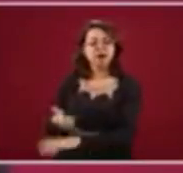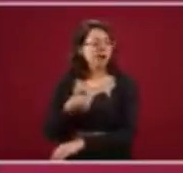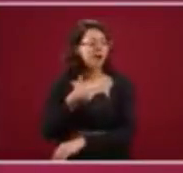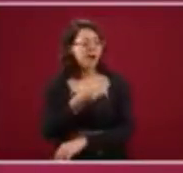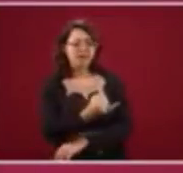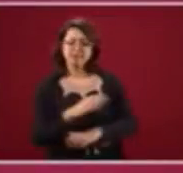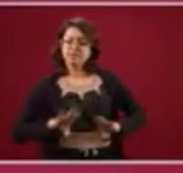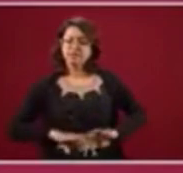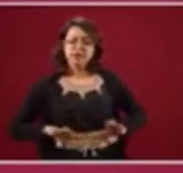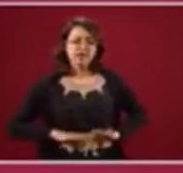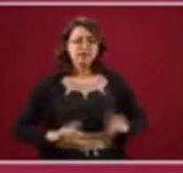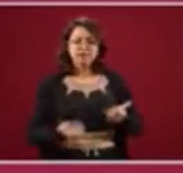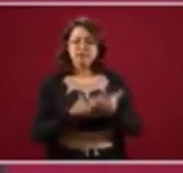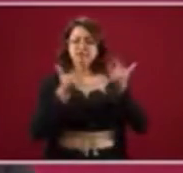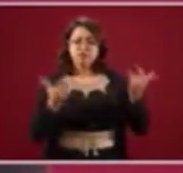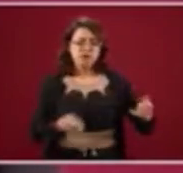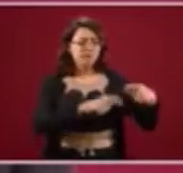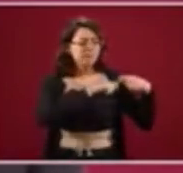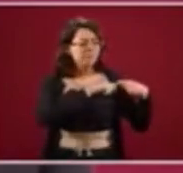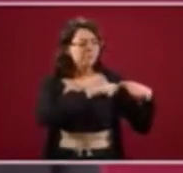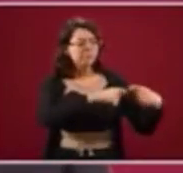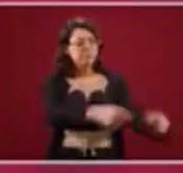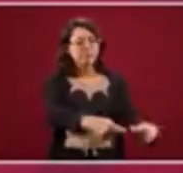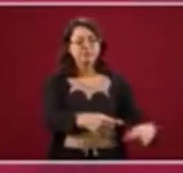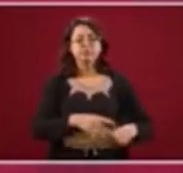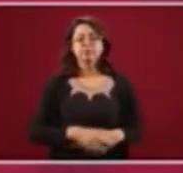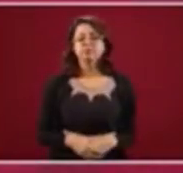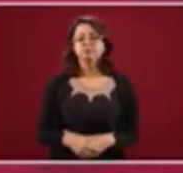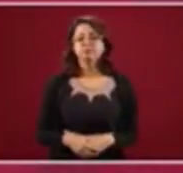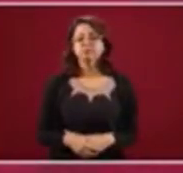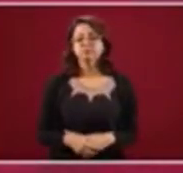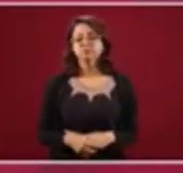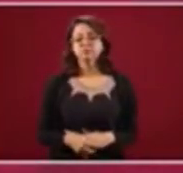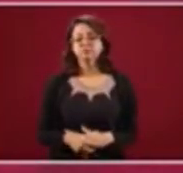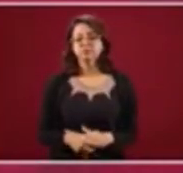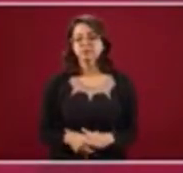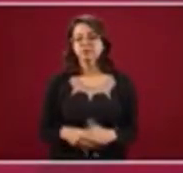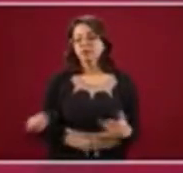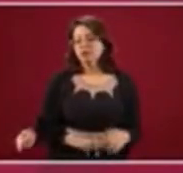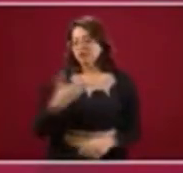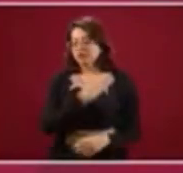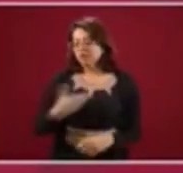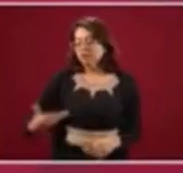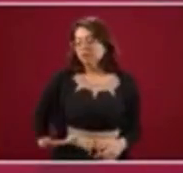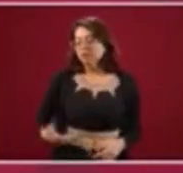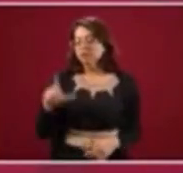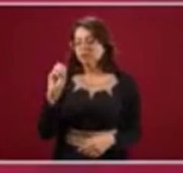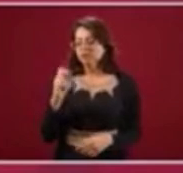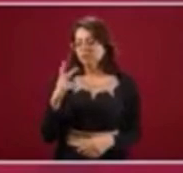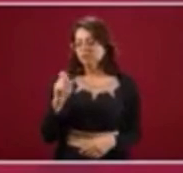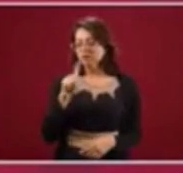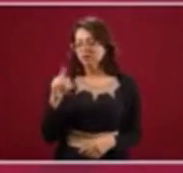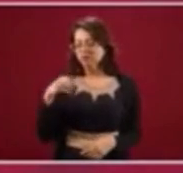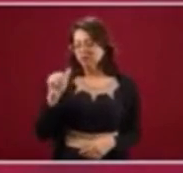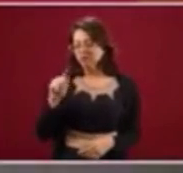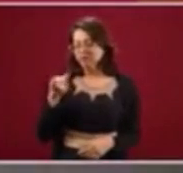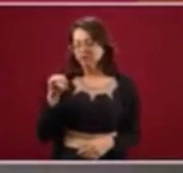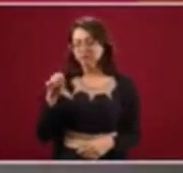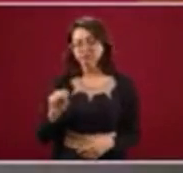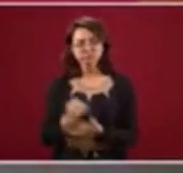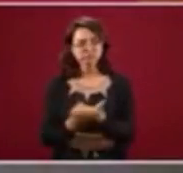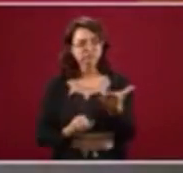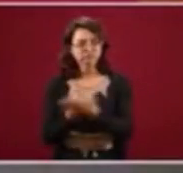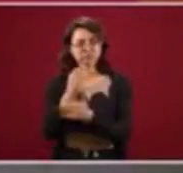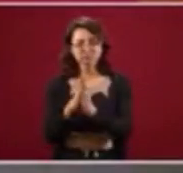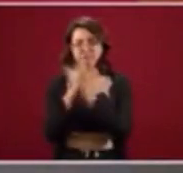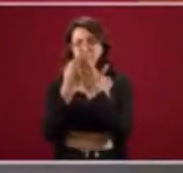Cuando el presidente López Mateos decide entregar los libros gratuitos, los libros de texto